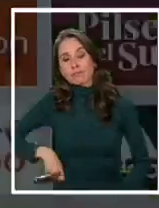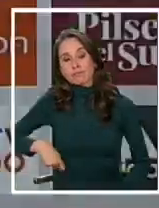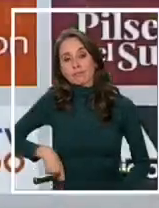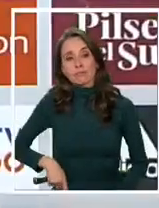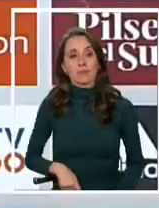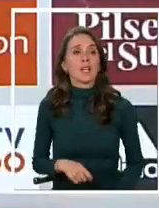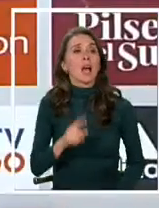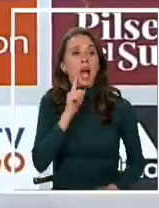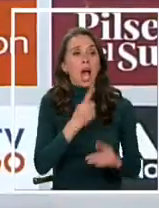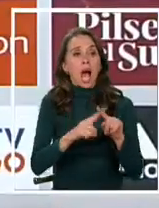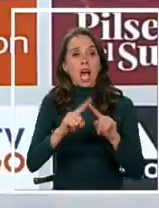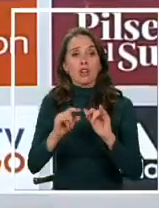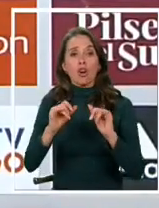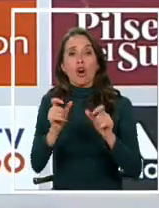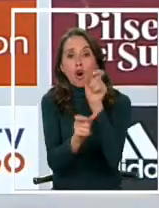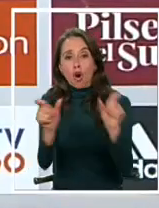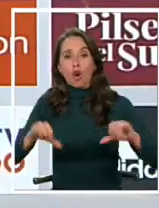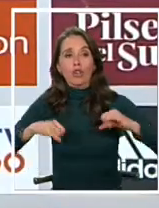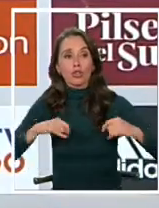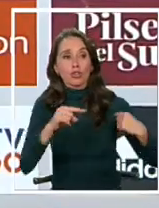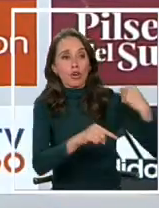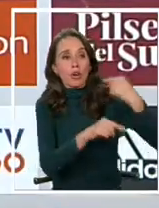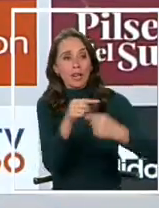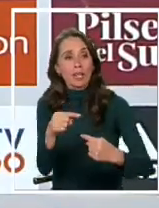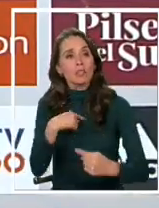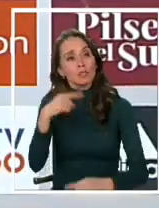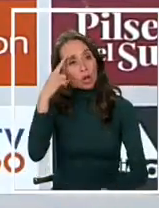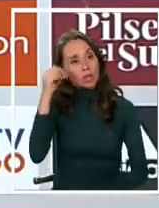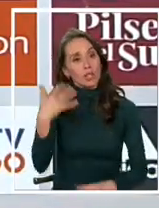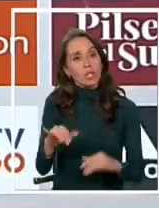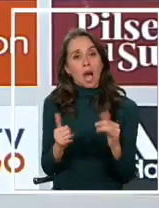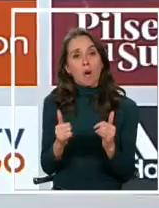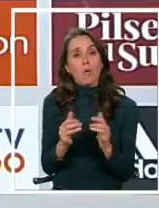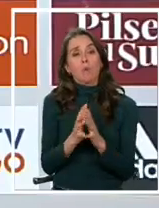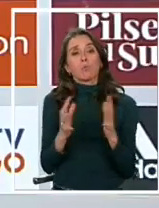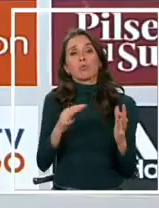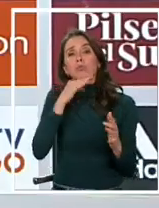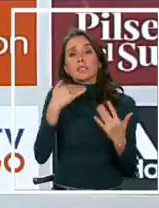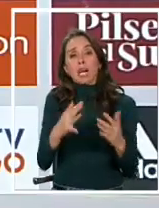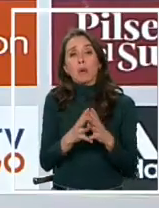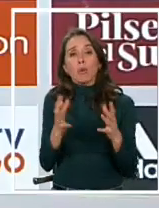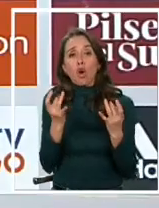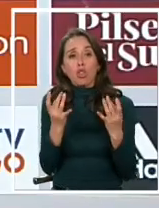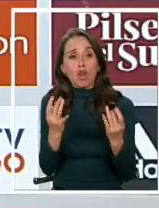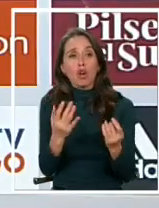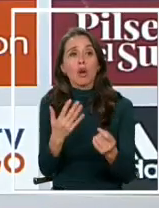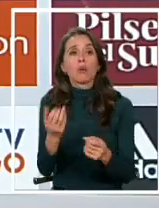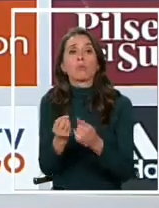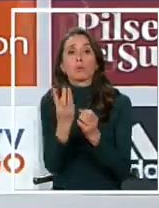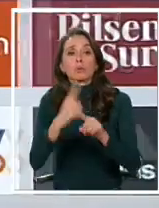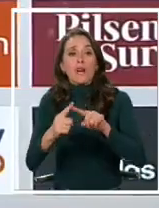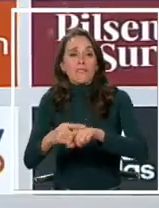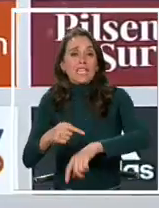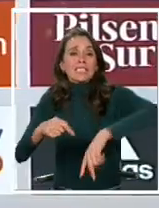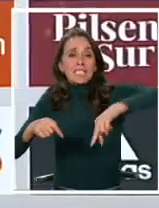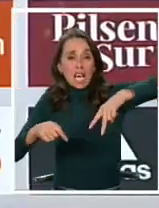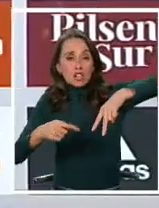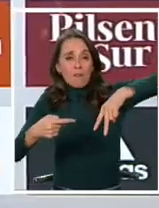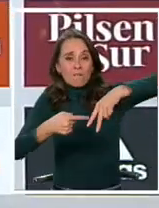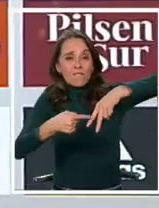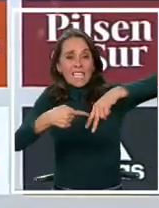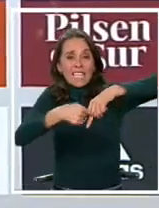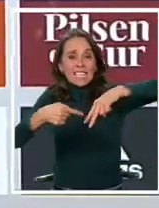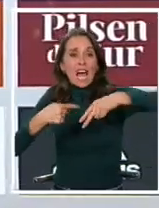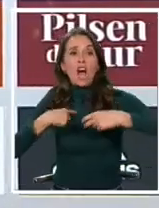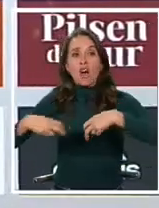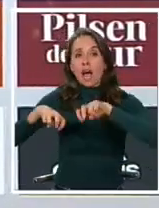vienen otras generaciones creo que ya he jugado bastante con muchos dolores me he infiltrado varias veces y me sentaré con